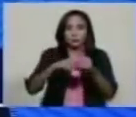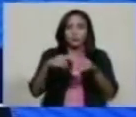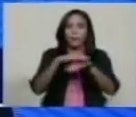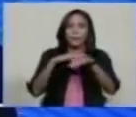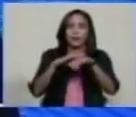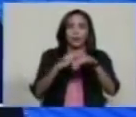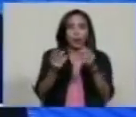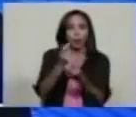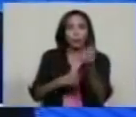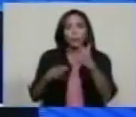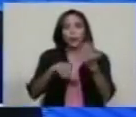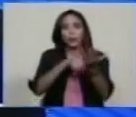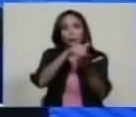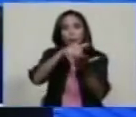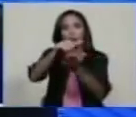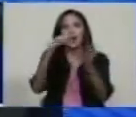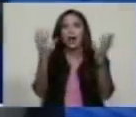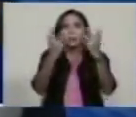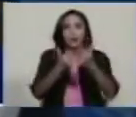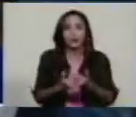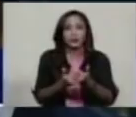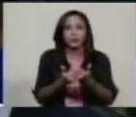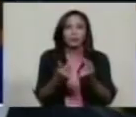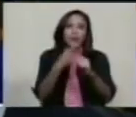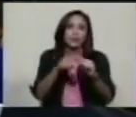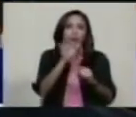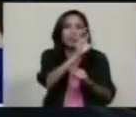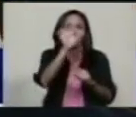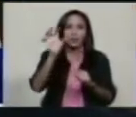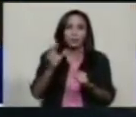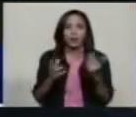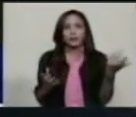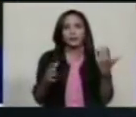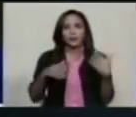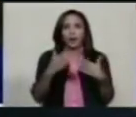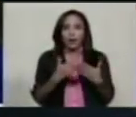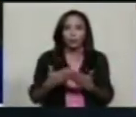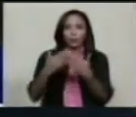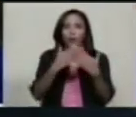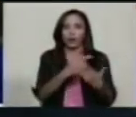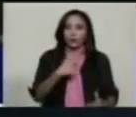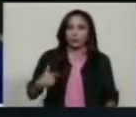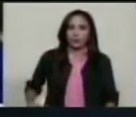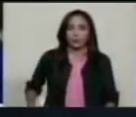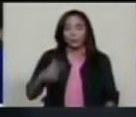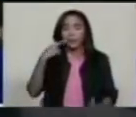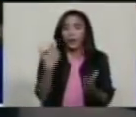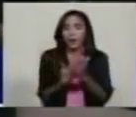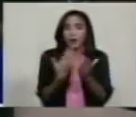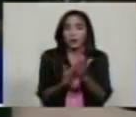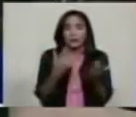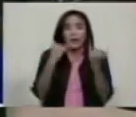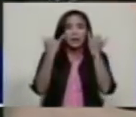Exterior para formarse en Administración de Comercio Exterior. Creo que esto es una relación integral, sólida, que no se trata solamente de